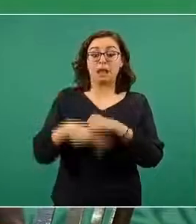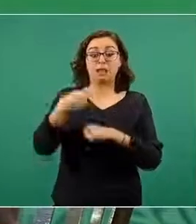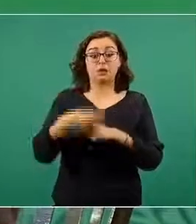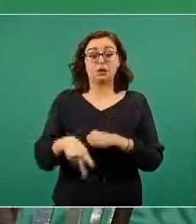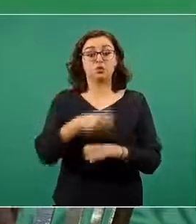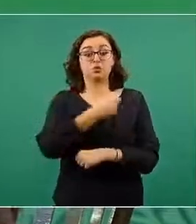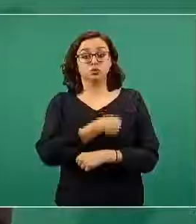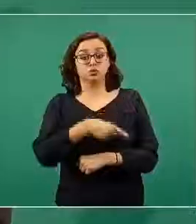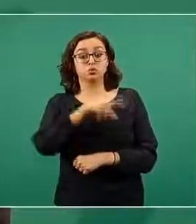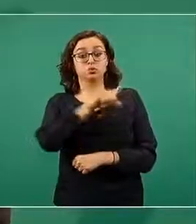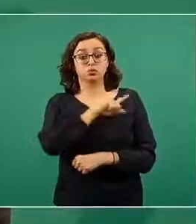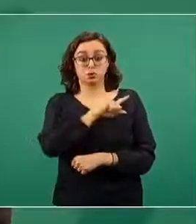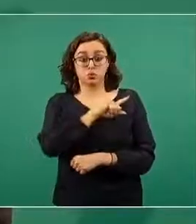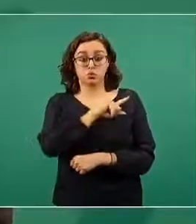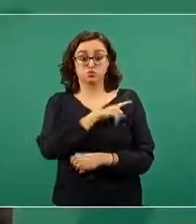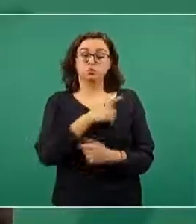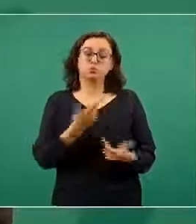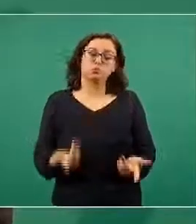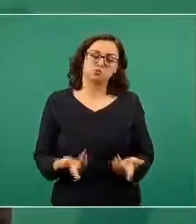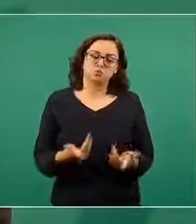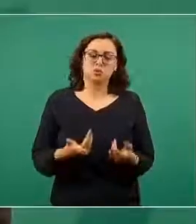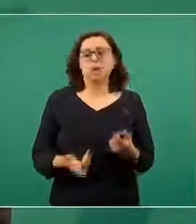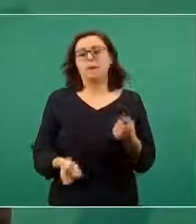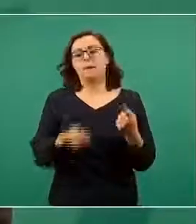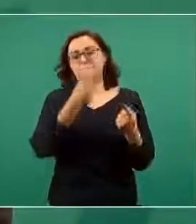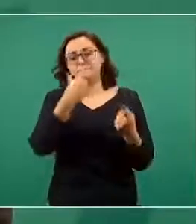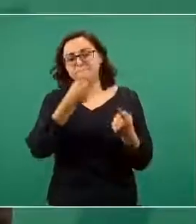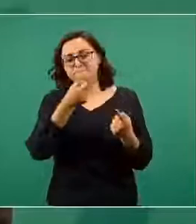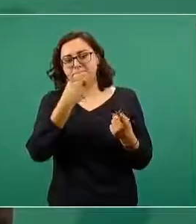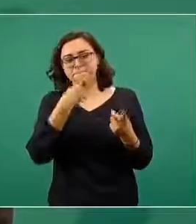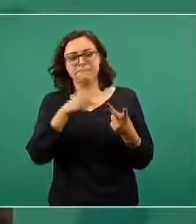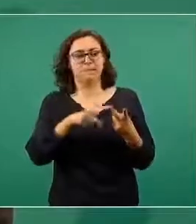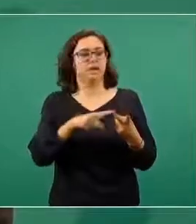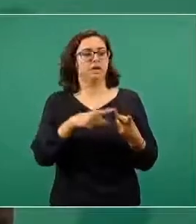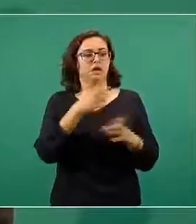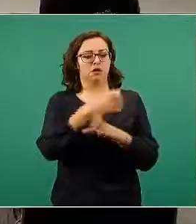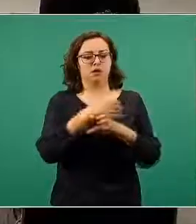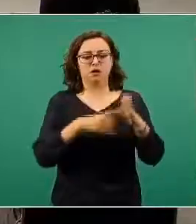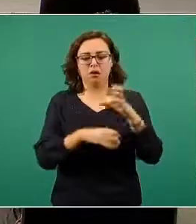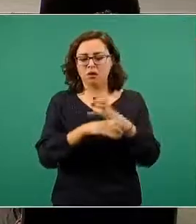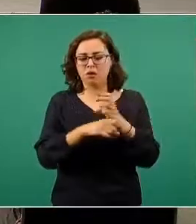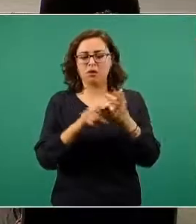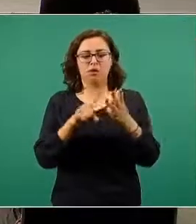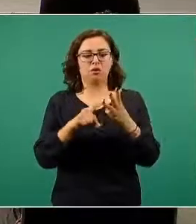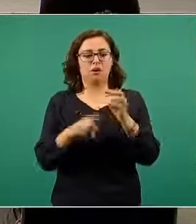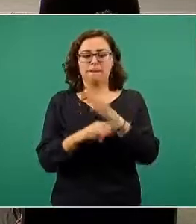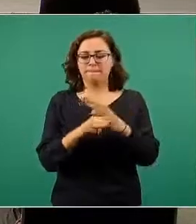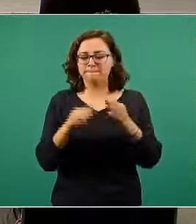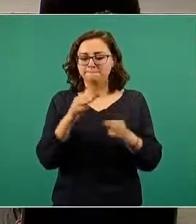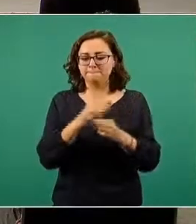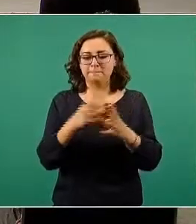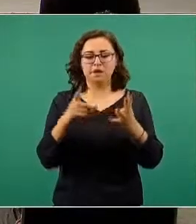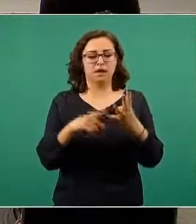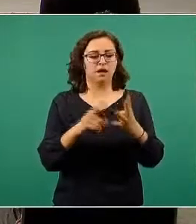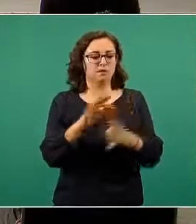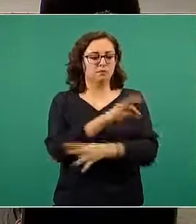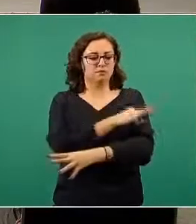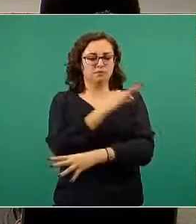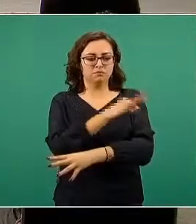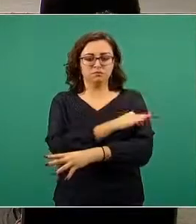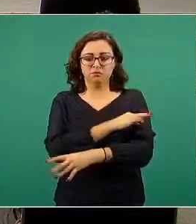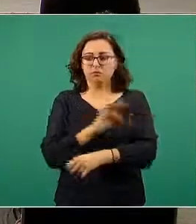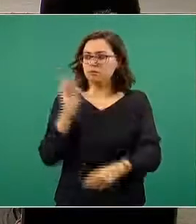Un producto, un bien o un servicio que no cumpla con estos criterios